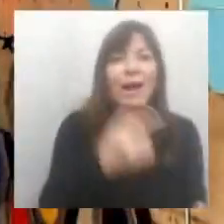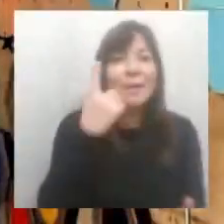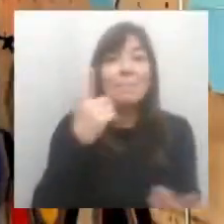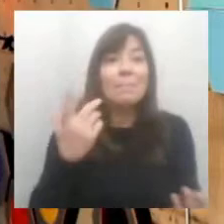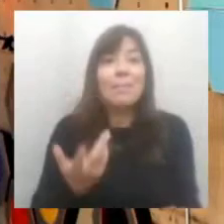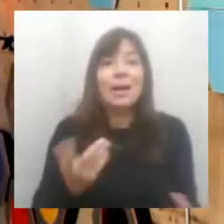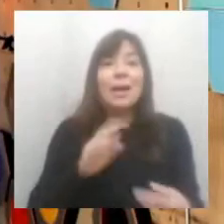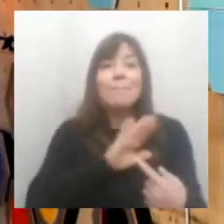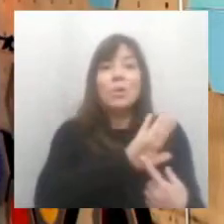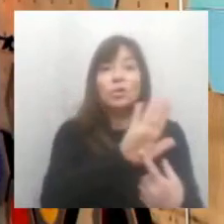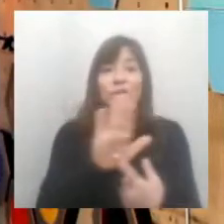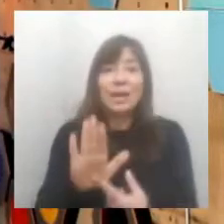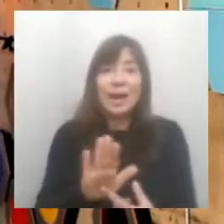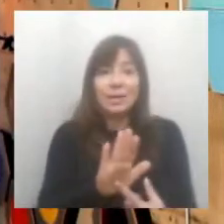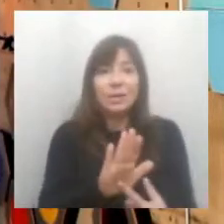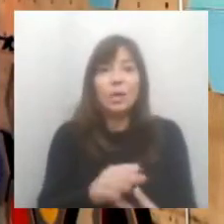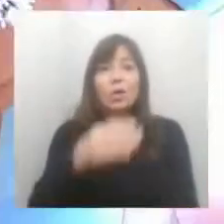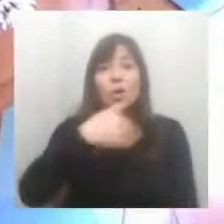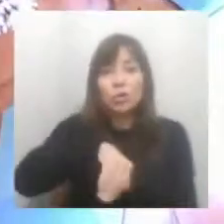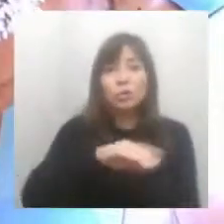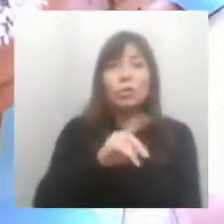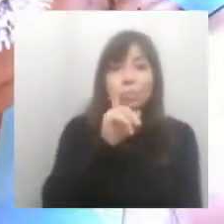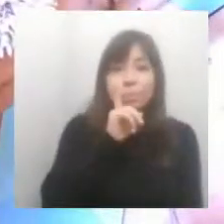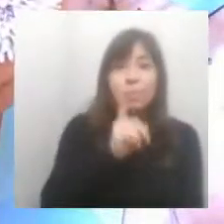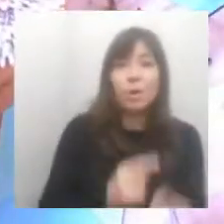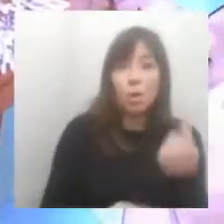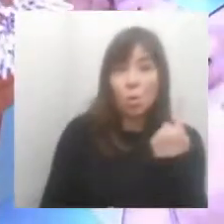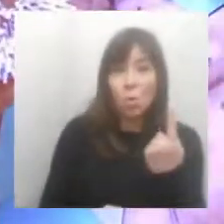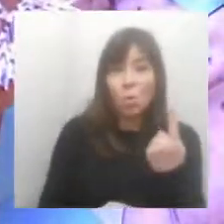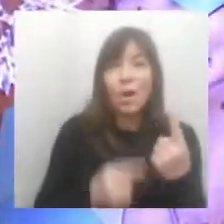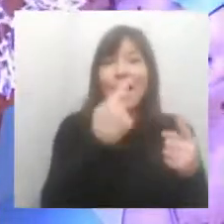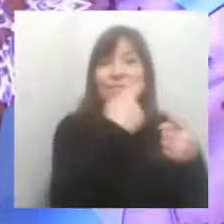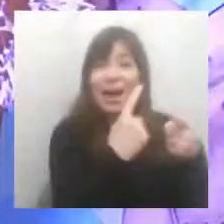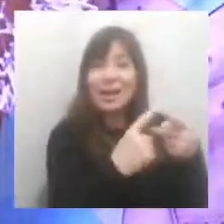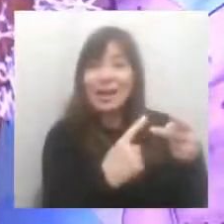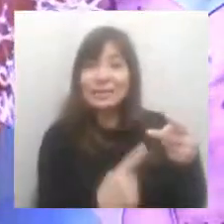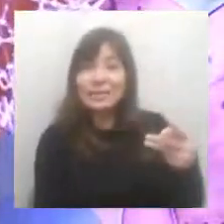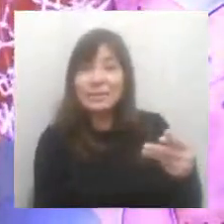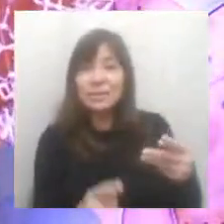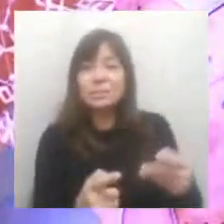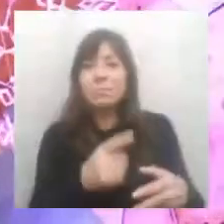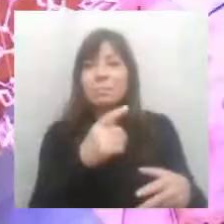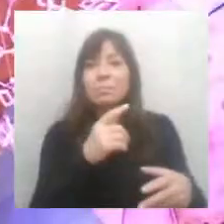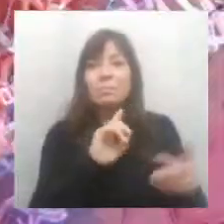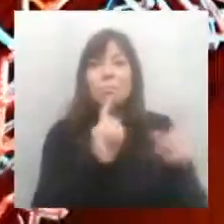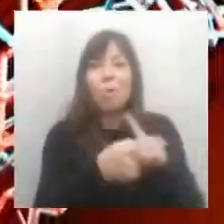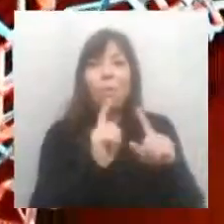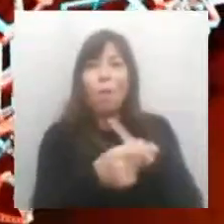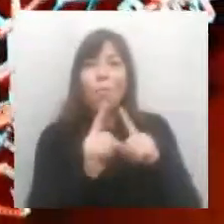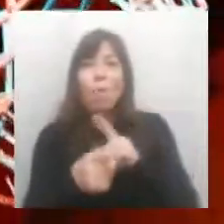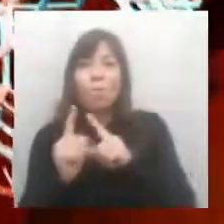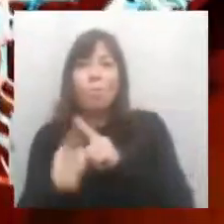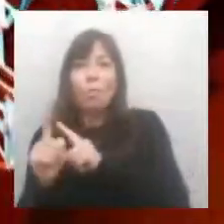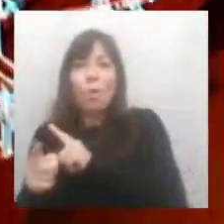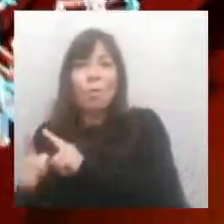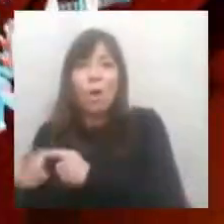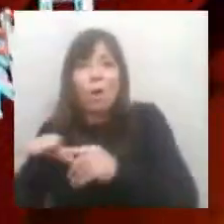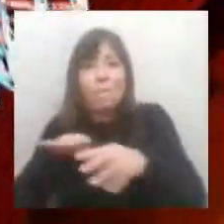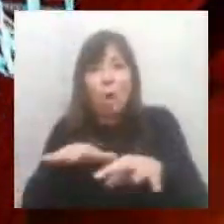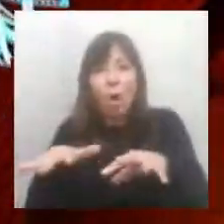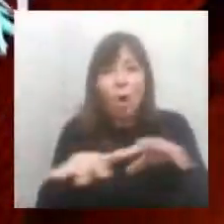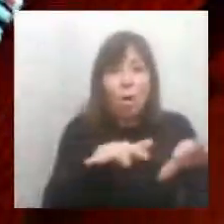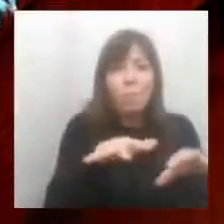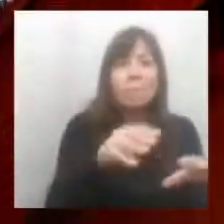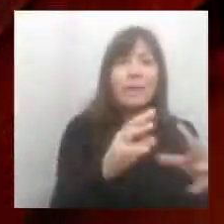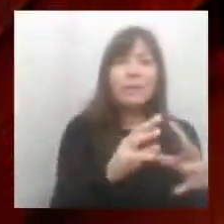nosotros tenemos una, y tenemos no solo una, sino son varias de ellas que están en constante movimiento. Lo interesante es que al centro,